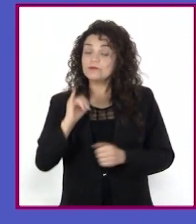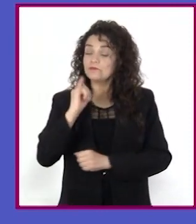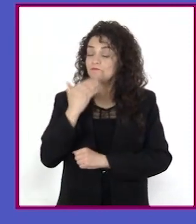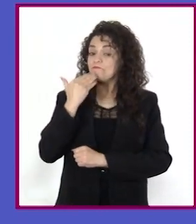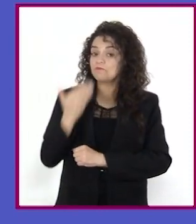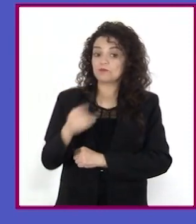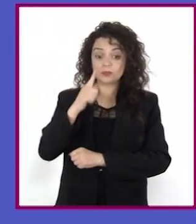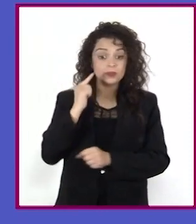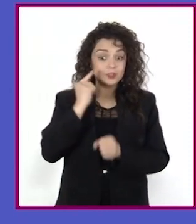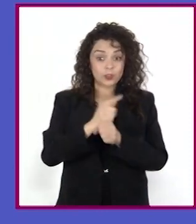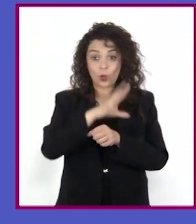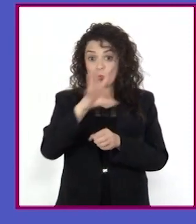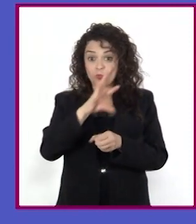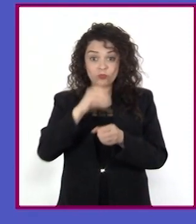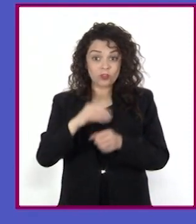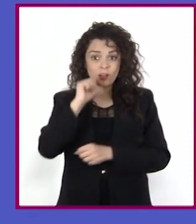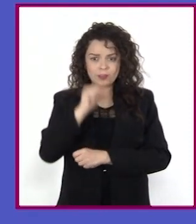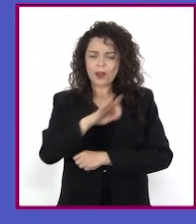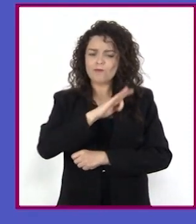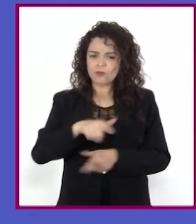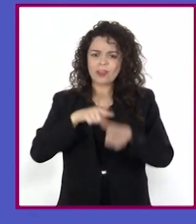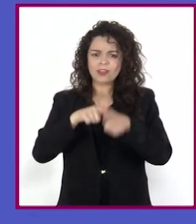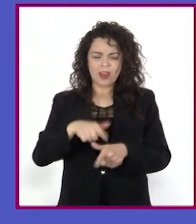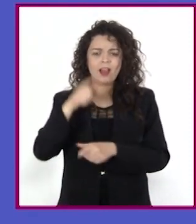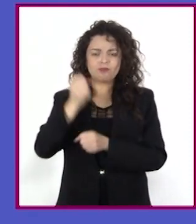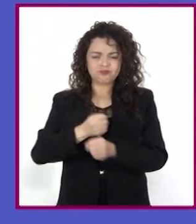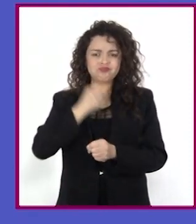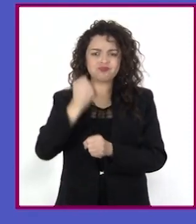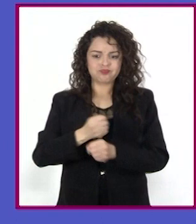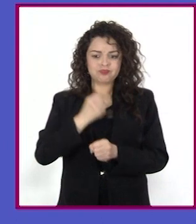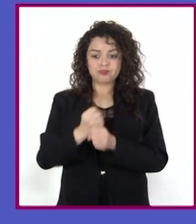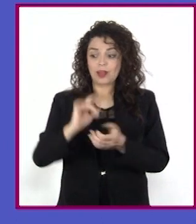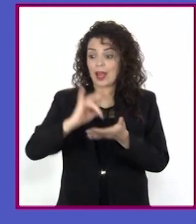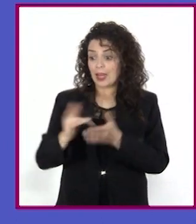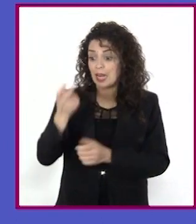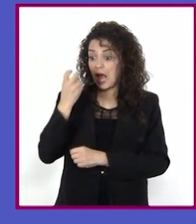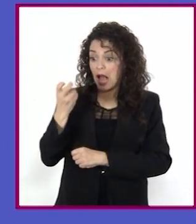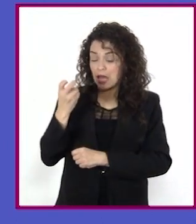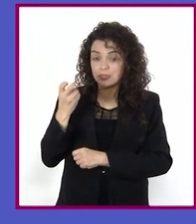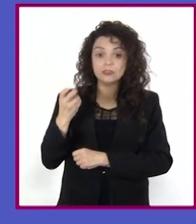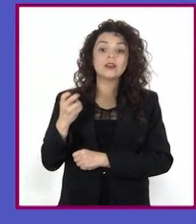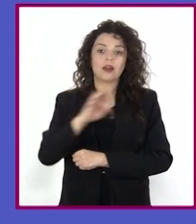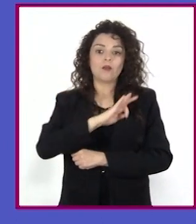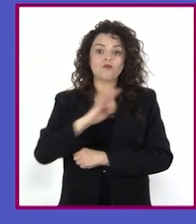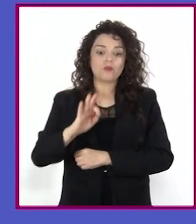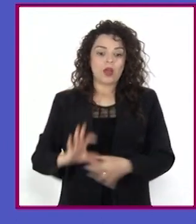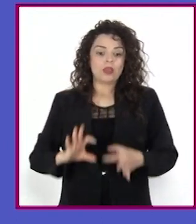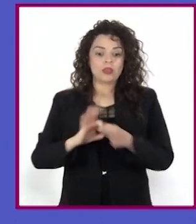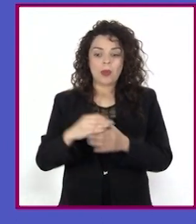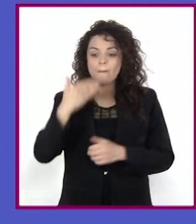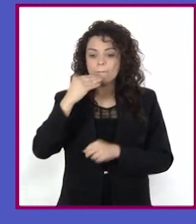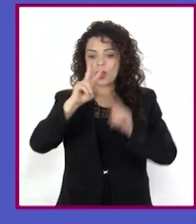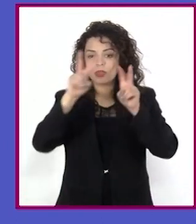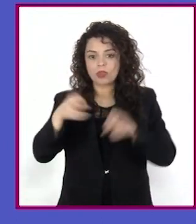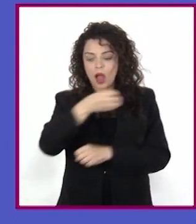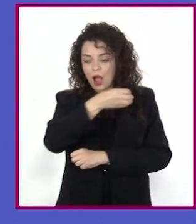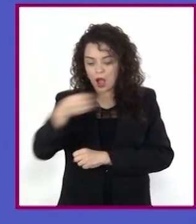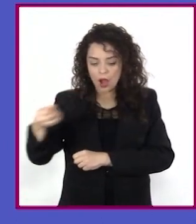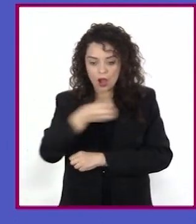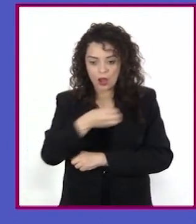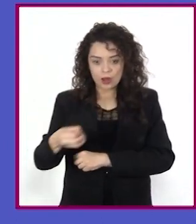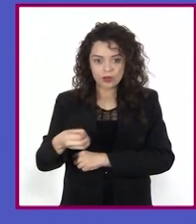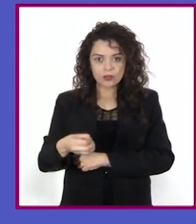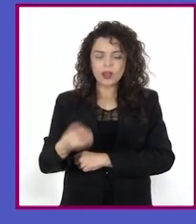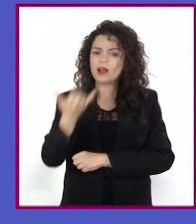los identificaron todos, pueden seguir practicando. Gracias a estos conectores se pueden crear una progresión temática. Pero